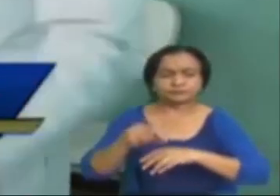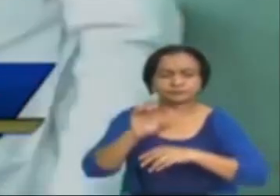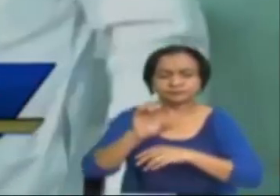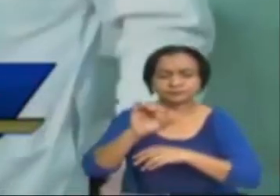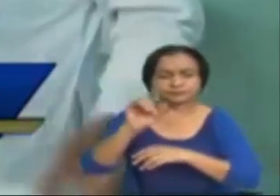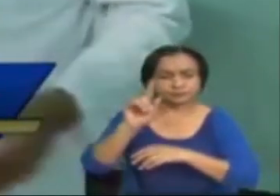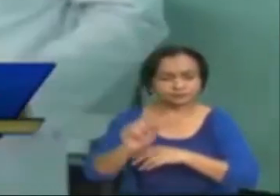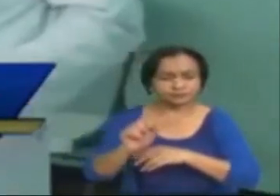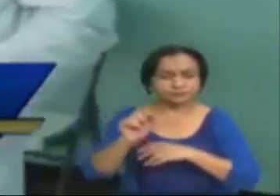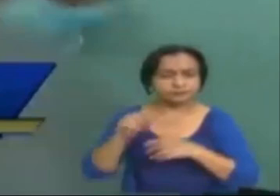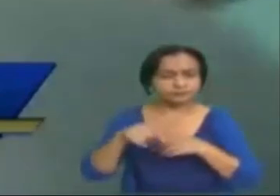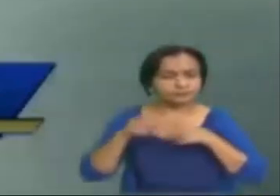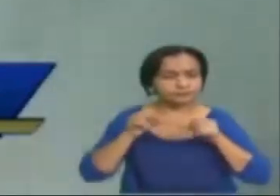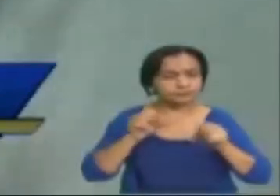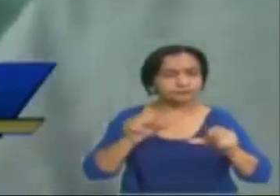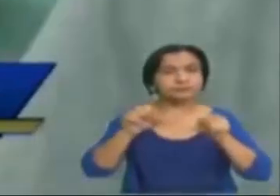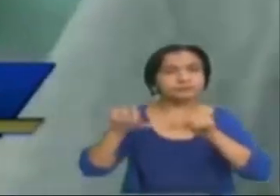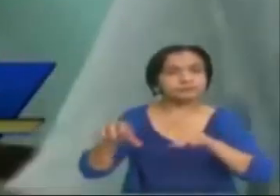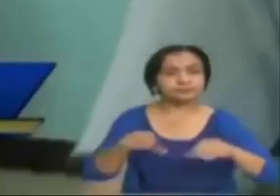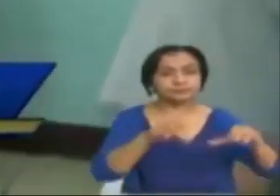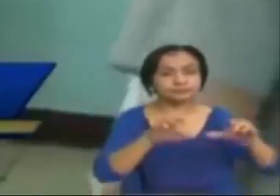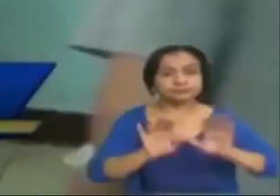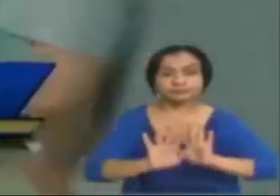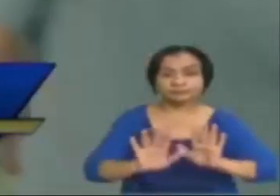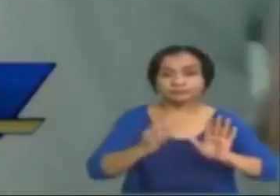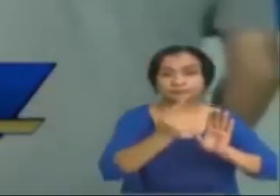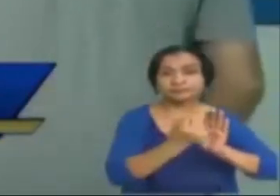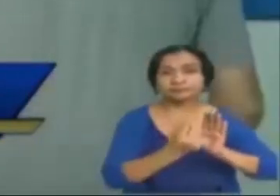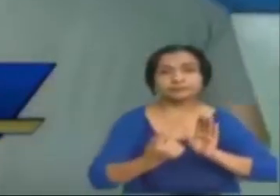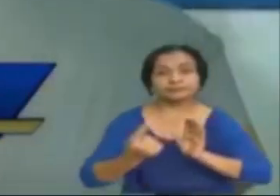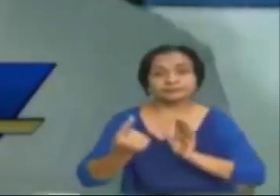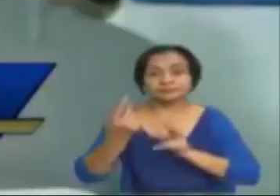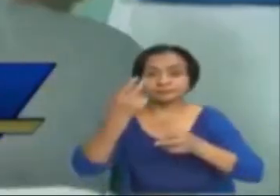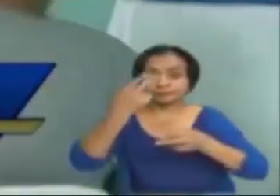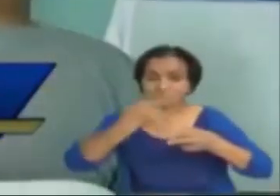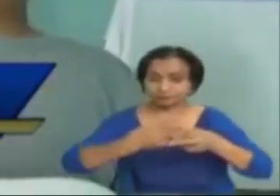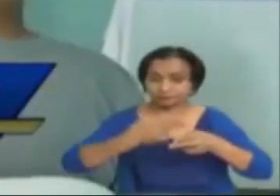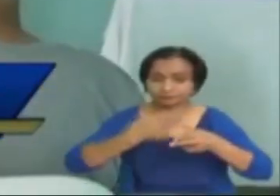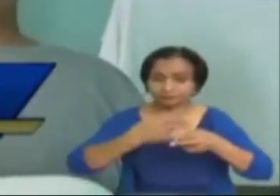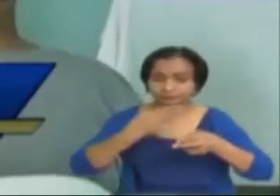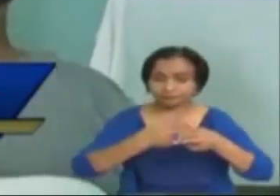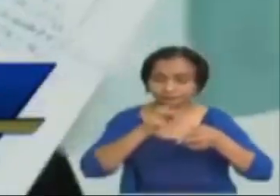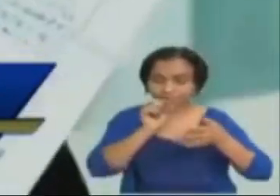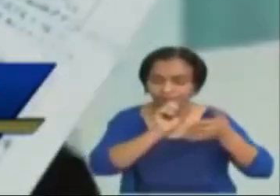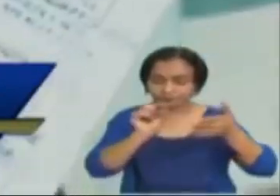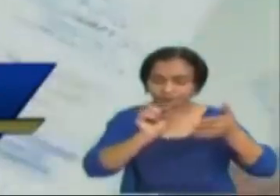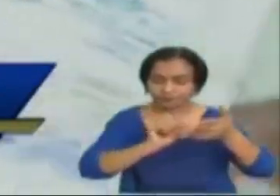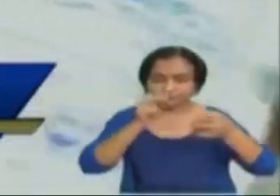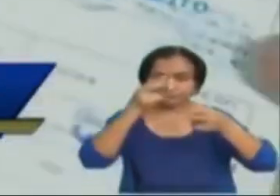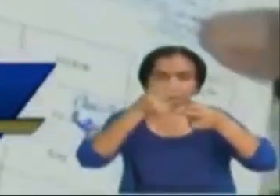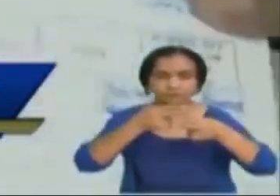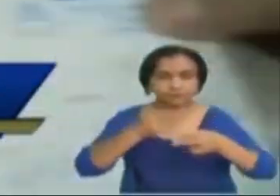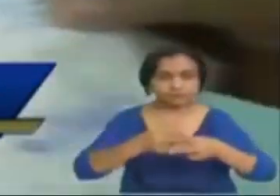la primera, segunda y la dosis de refuerzo. Noticias 12, Gabriela Solórzano.